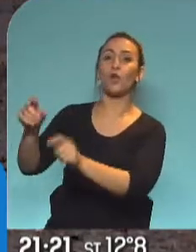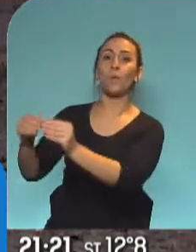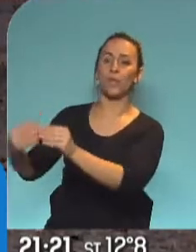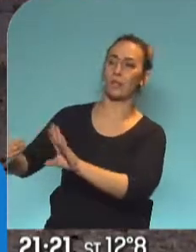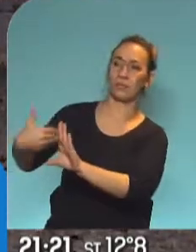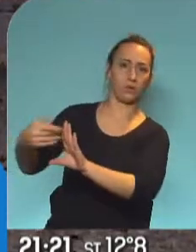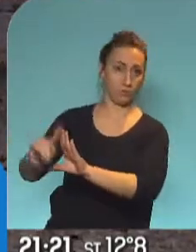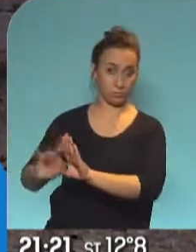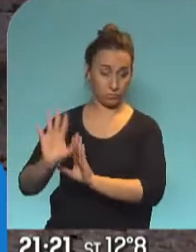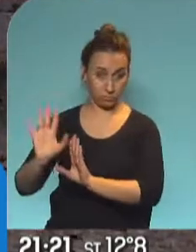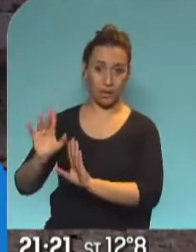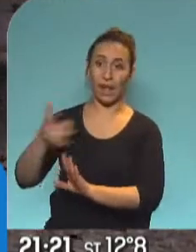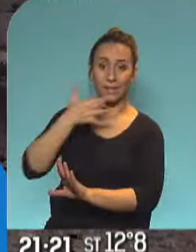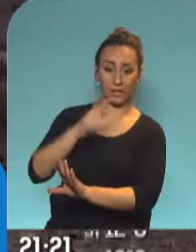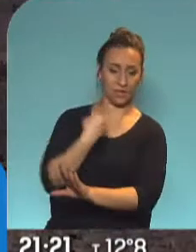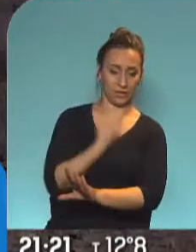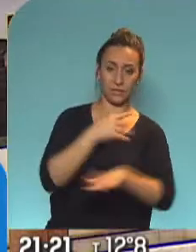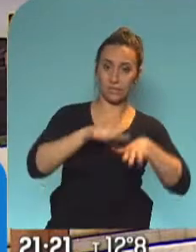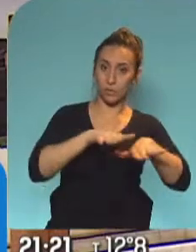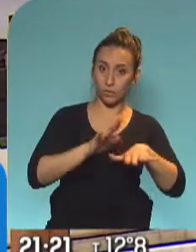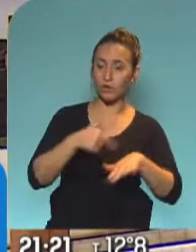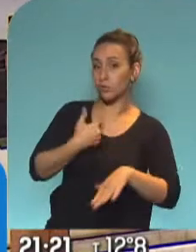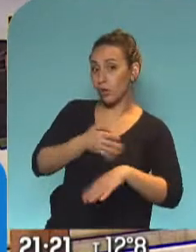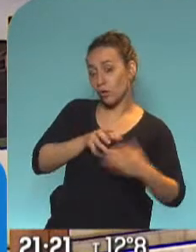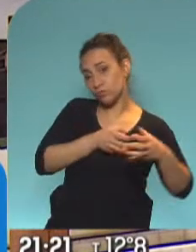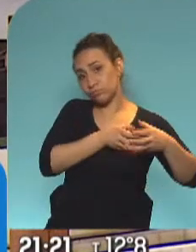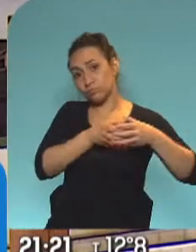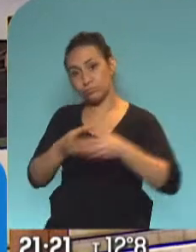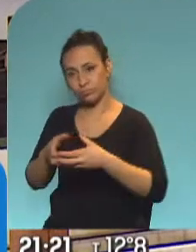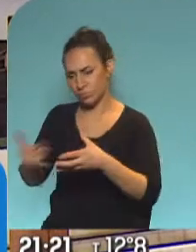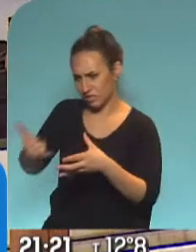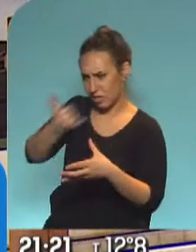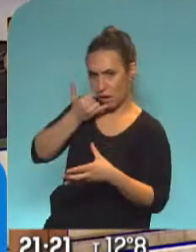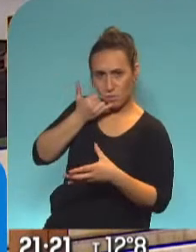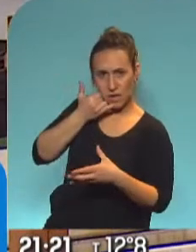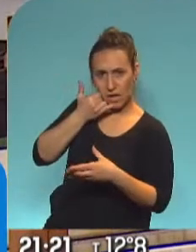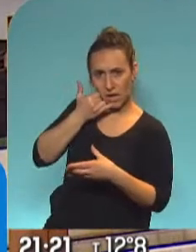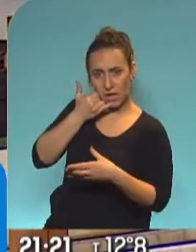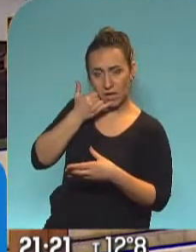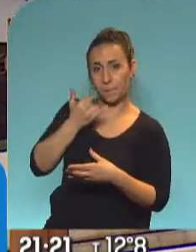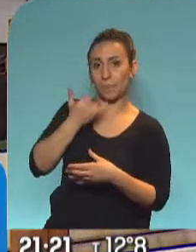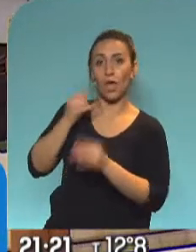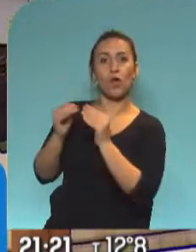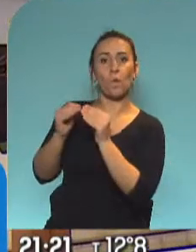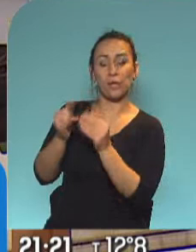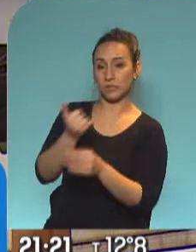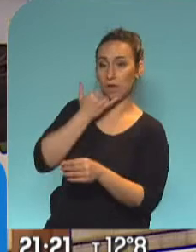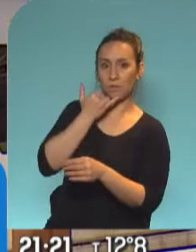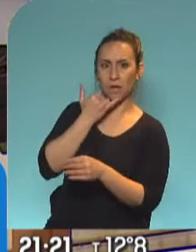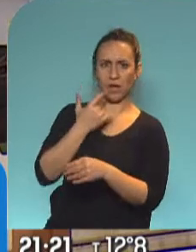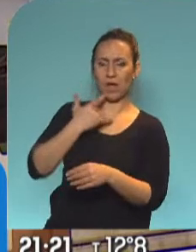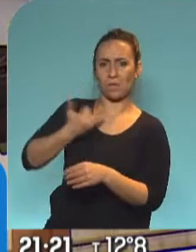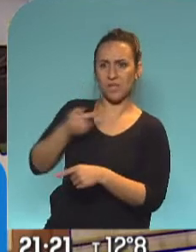situación. En eso que nosotros vamos allá, recibo un llamado donde me llama un compañero que me dice que lo están